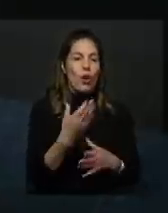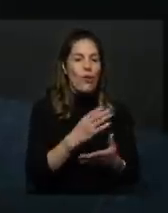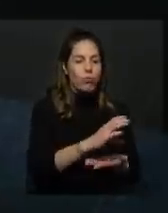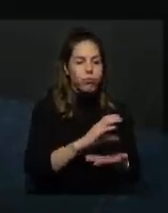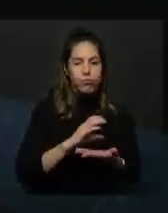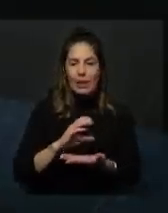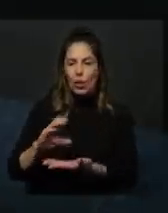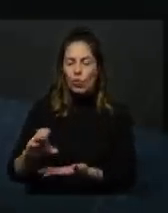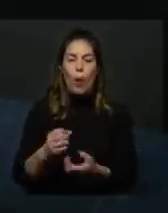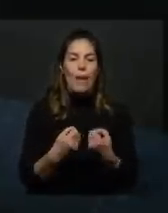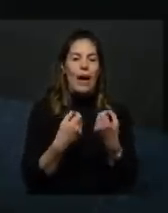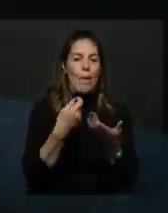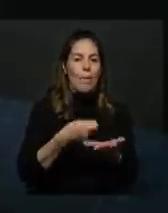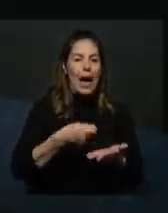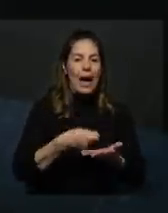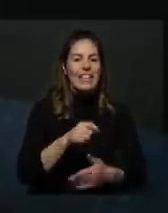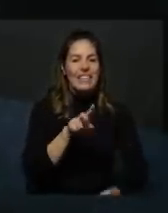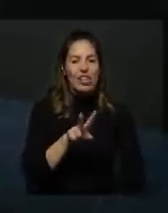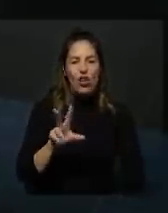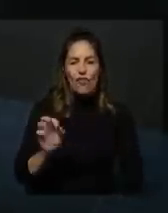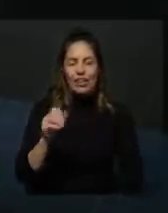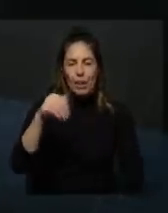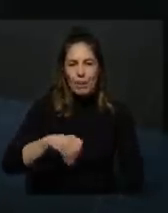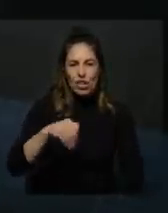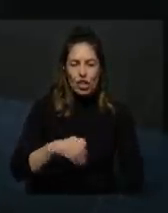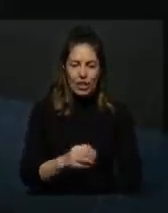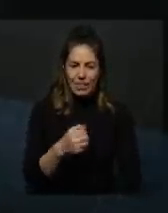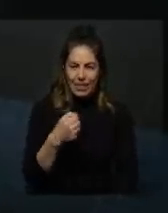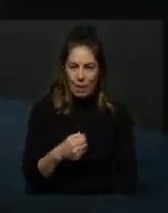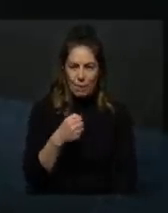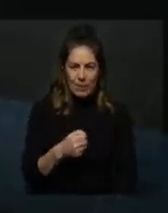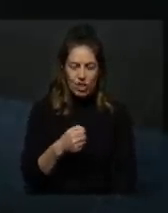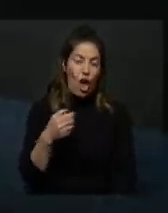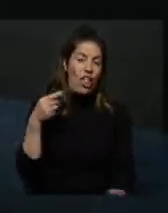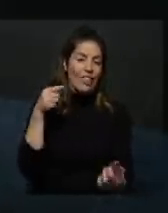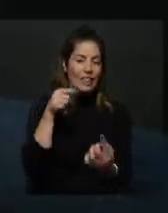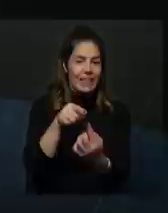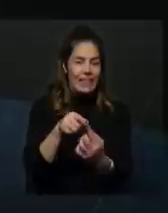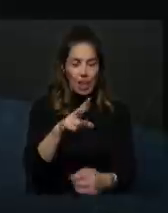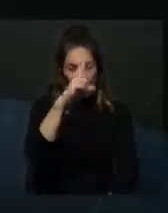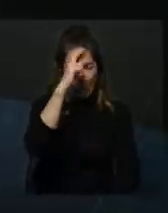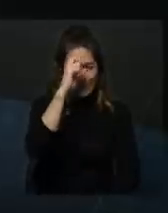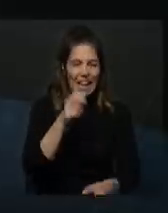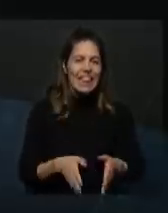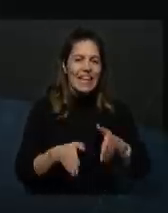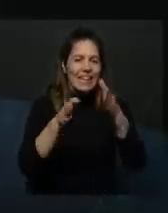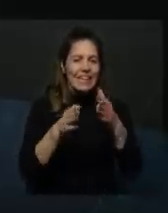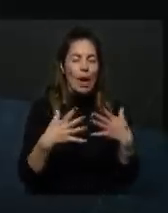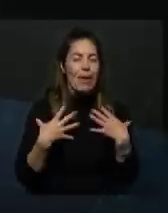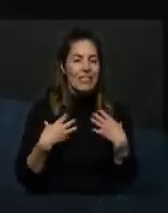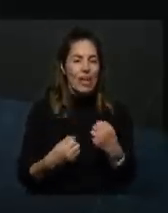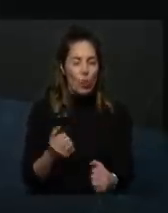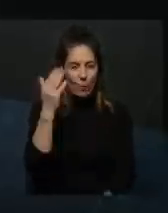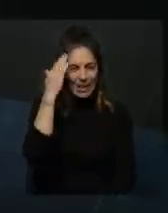rendición de cuentas para financiar los 120 millones de pesos que Bueno estaban destinados a el hospital de clínicas para Salud Mental y